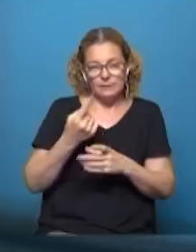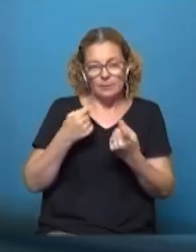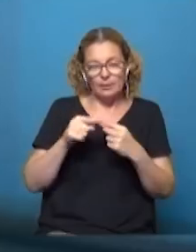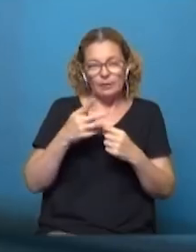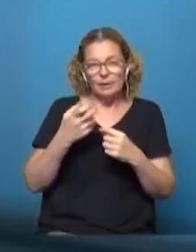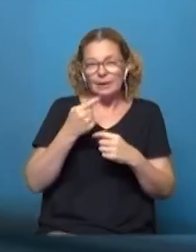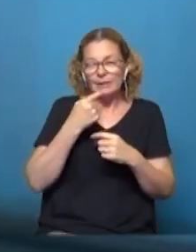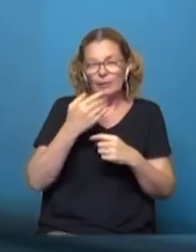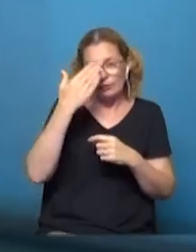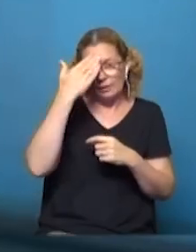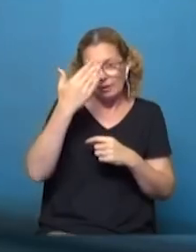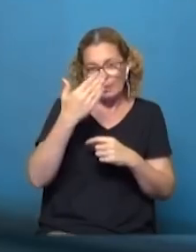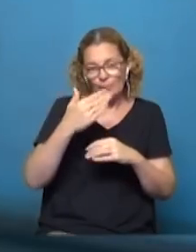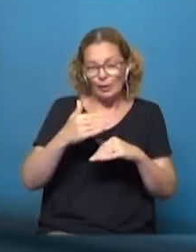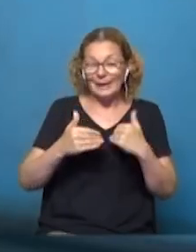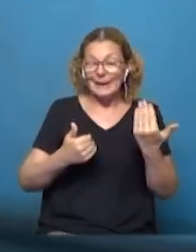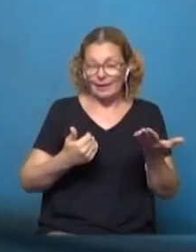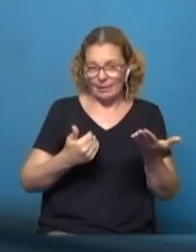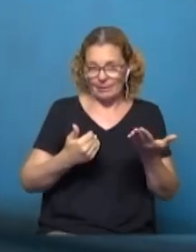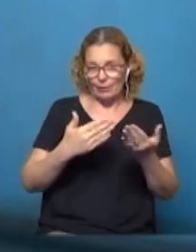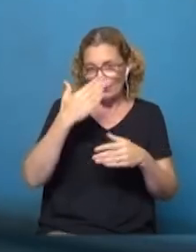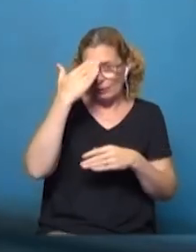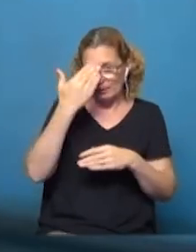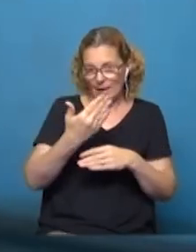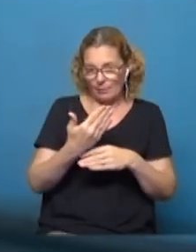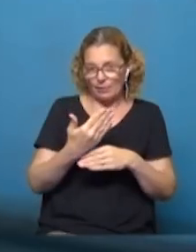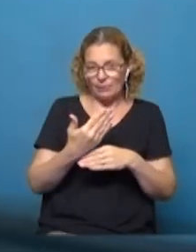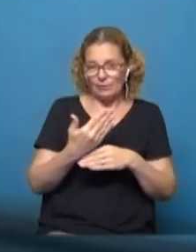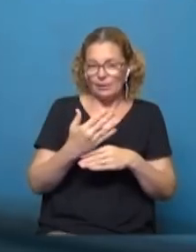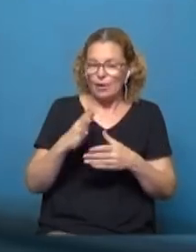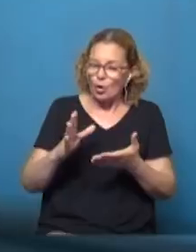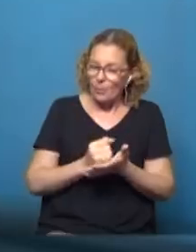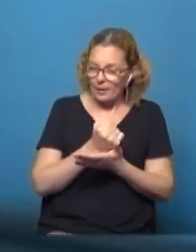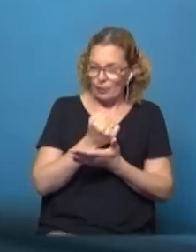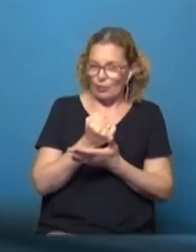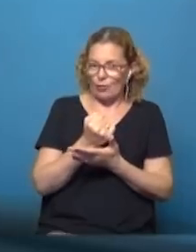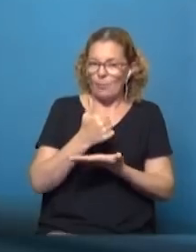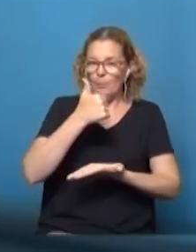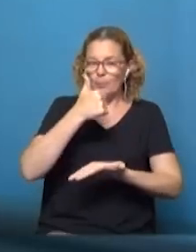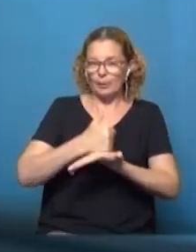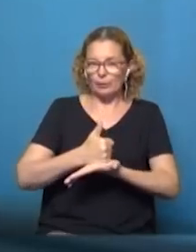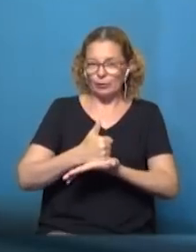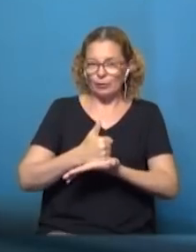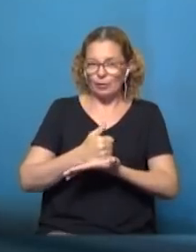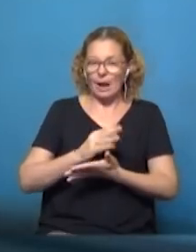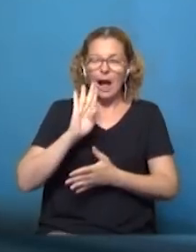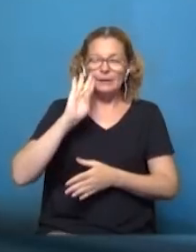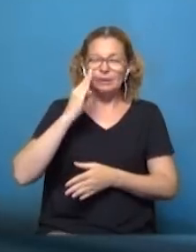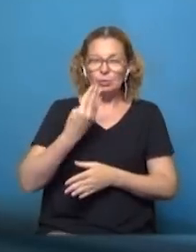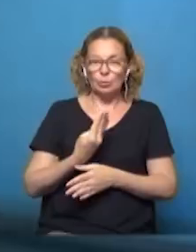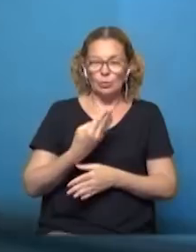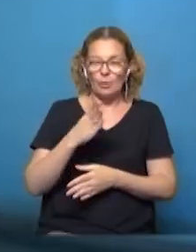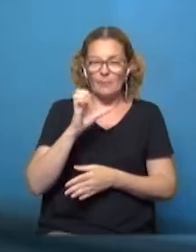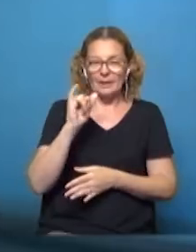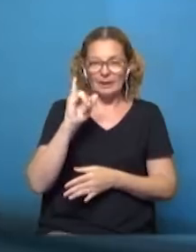quiere decir un frente amplio de izquierda un frente amplio que recuperó su posición y su actitud con